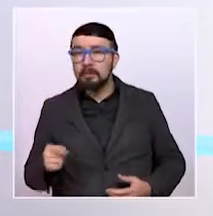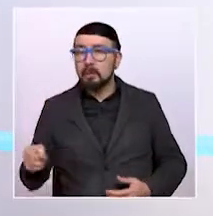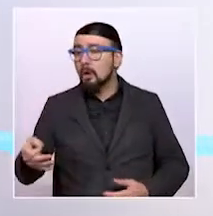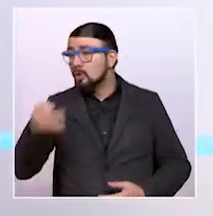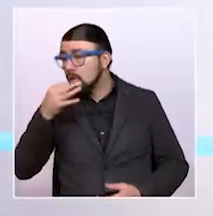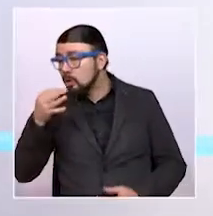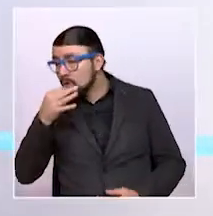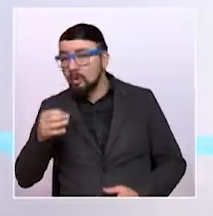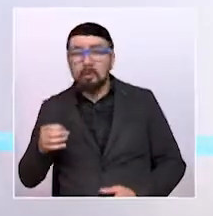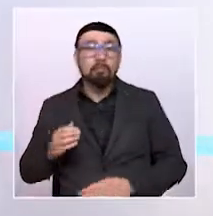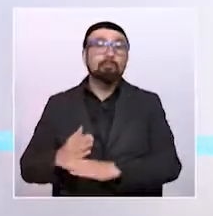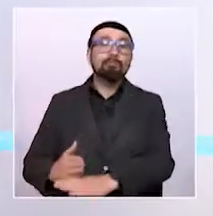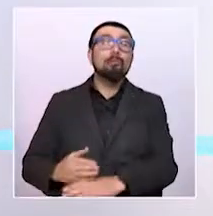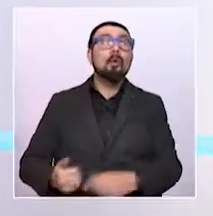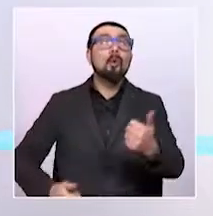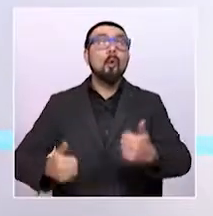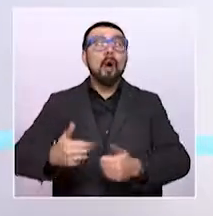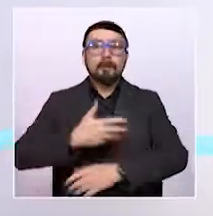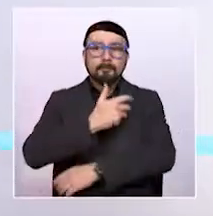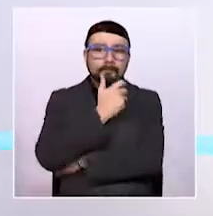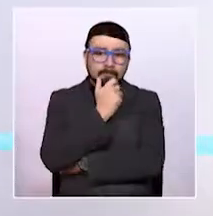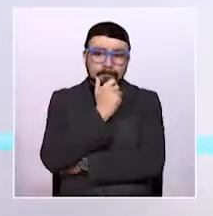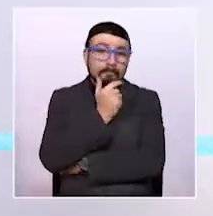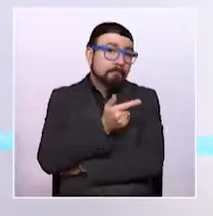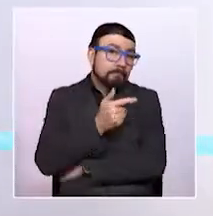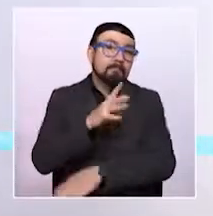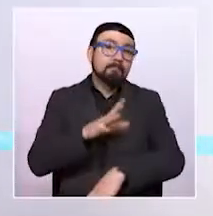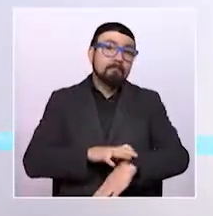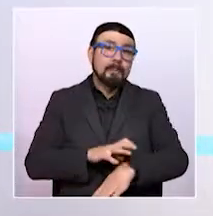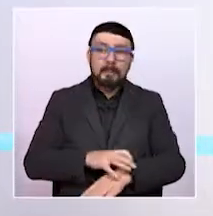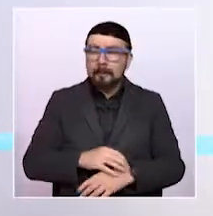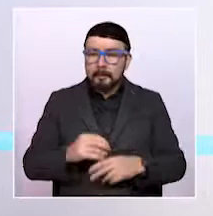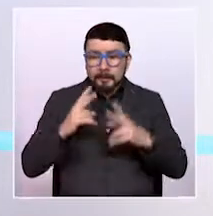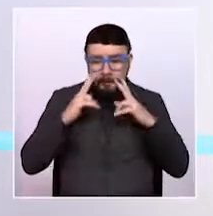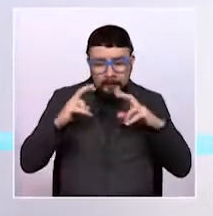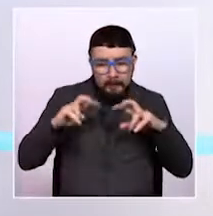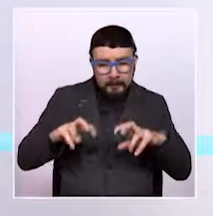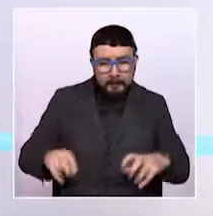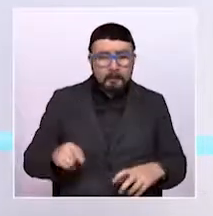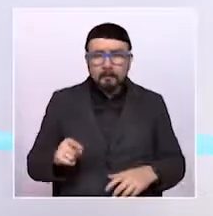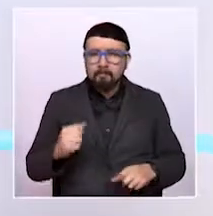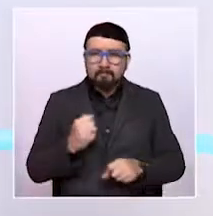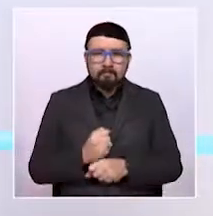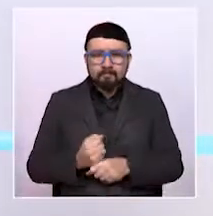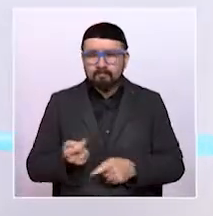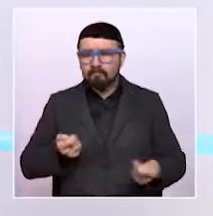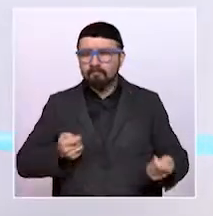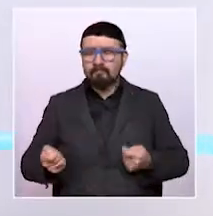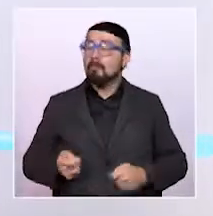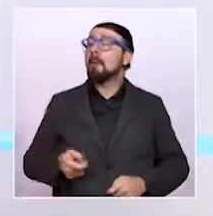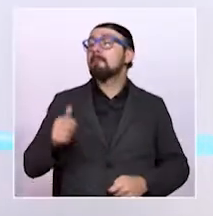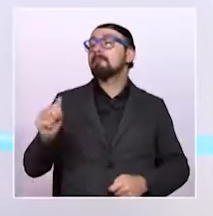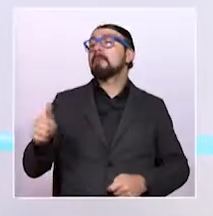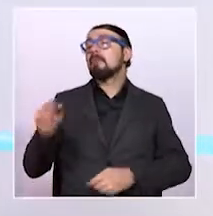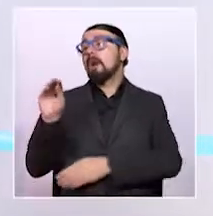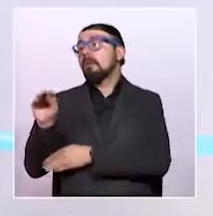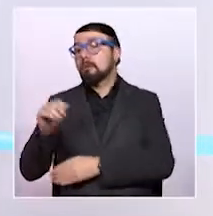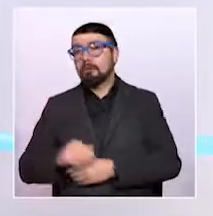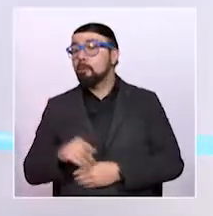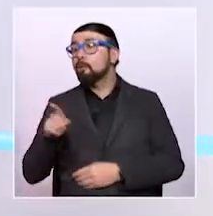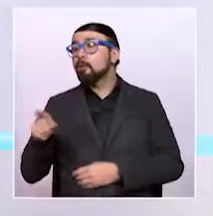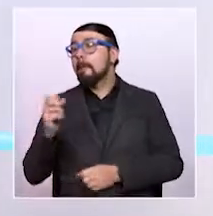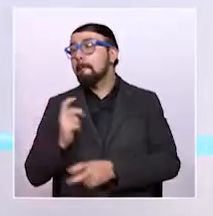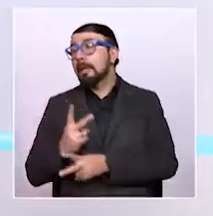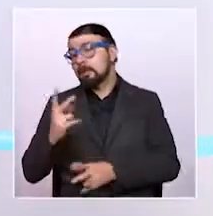medicamentos aquí es cuando nosotros los médicos nos enfrentamos a este dilema y exponemos a la paciente le decimos usted tiene riesgos señor